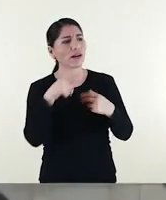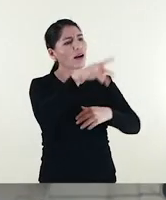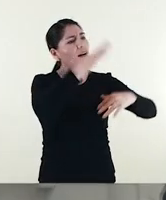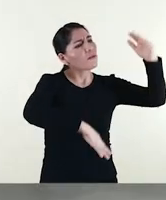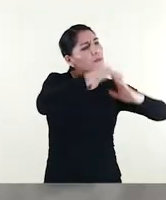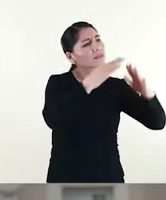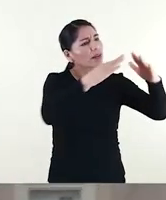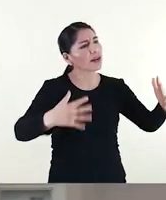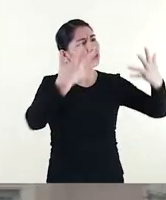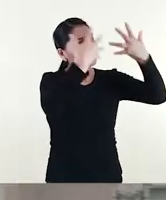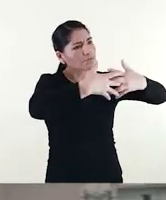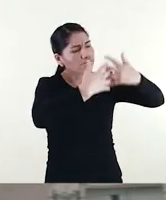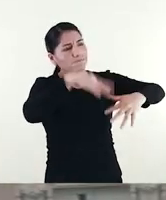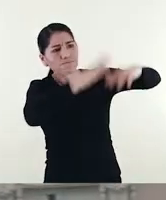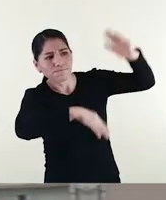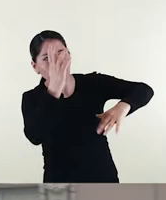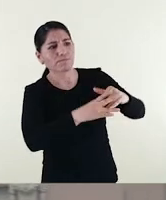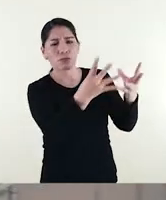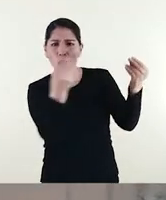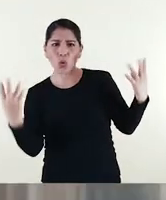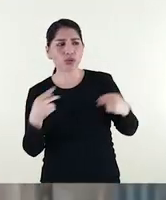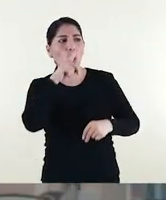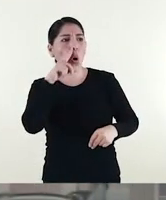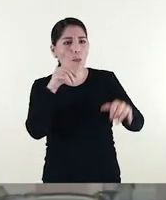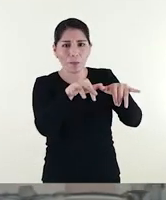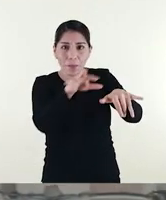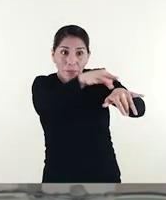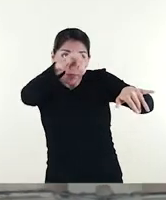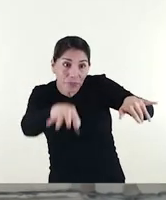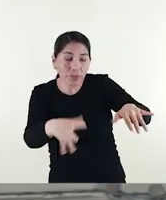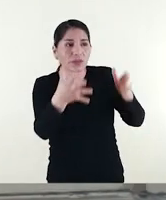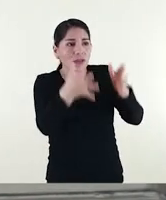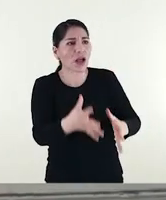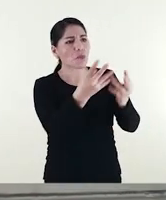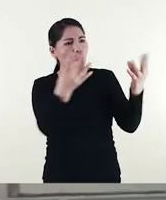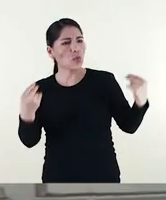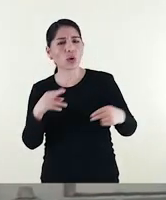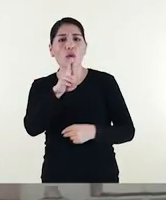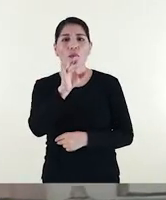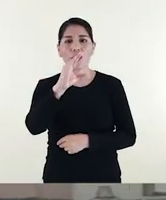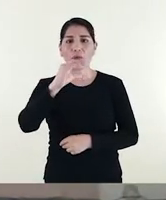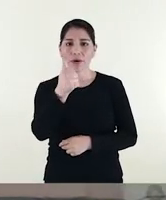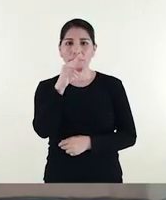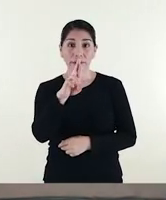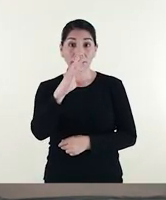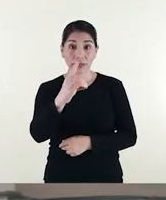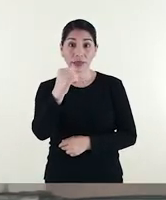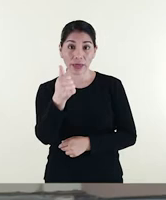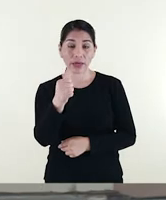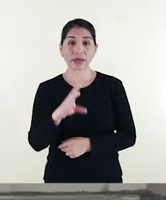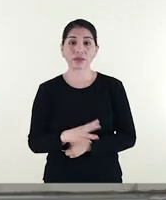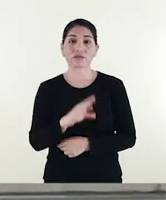casas constructoras y varios arquitectos, entre ellos Ricardo de Jaxa Malachowski, Ricardo Cox y hasta Klaus